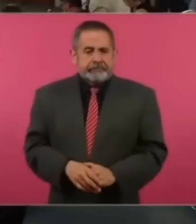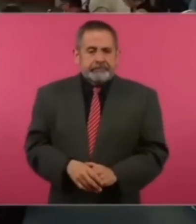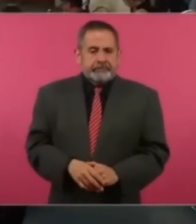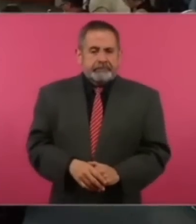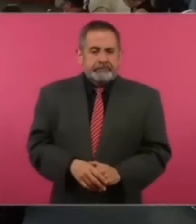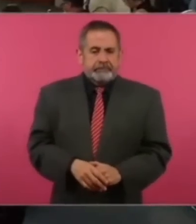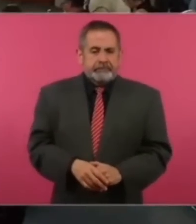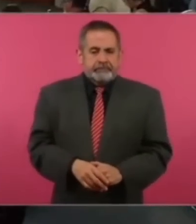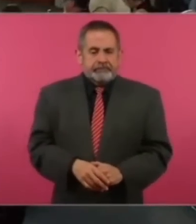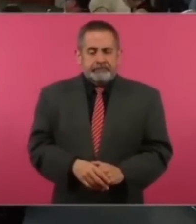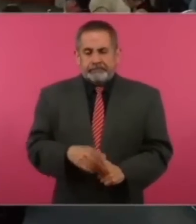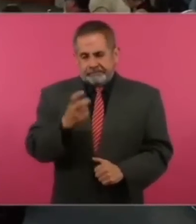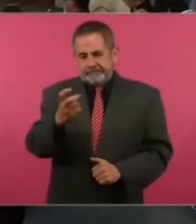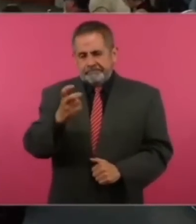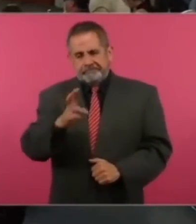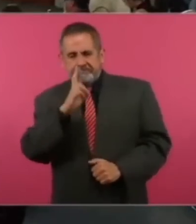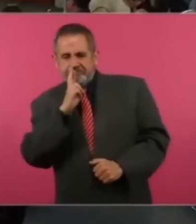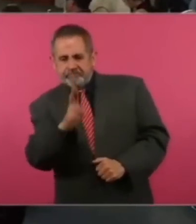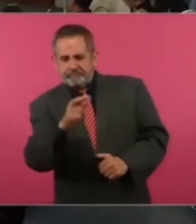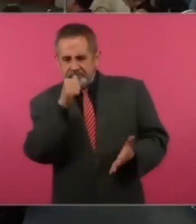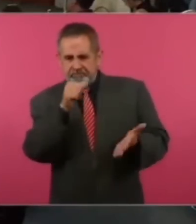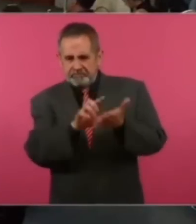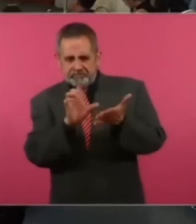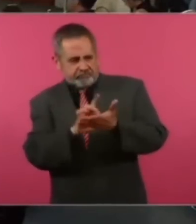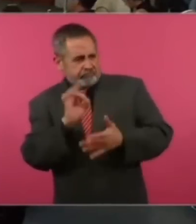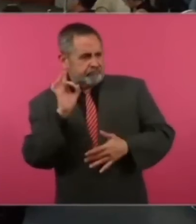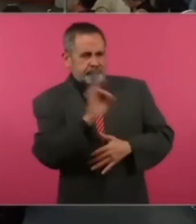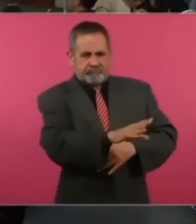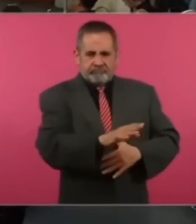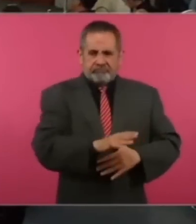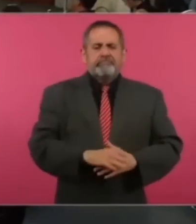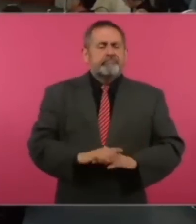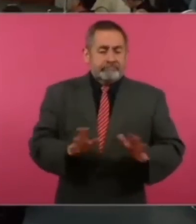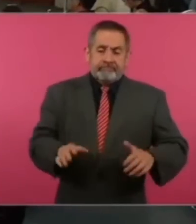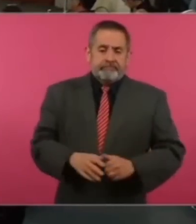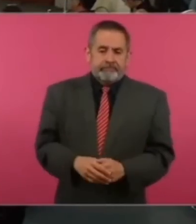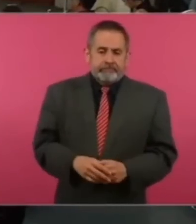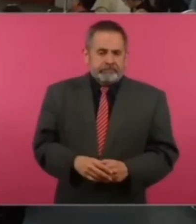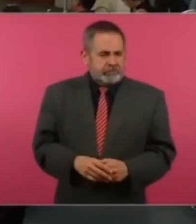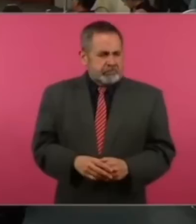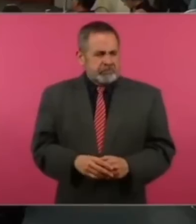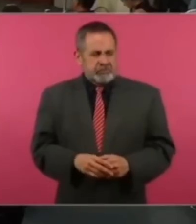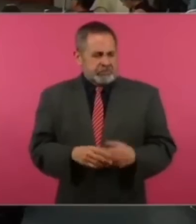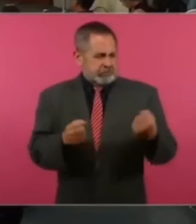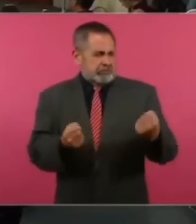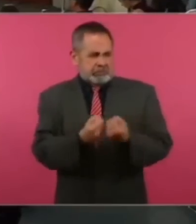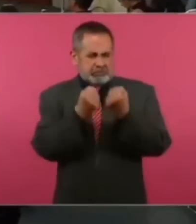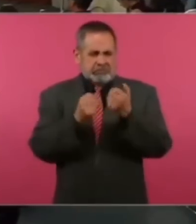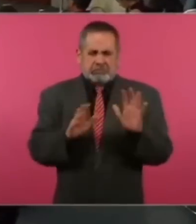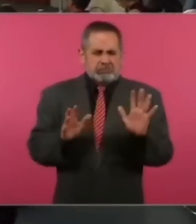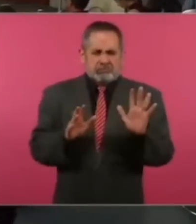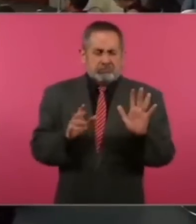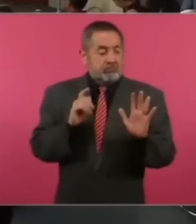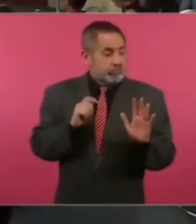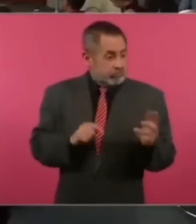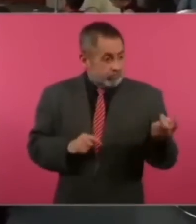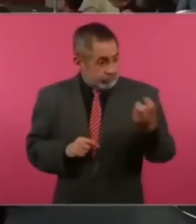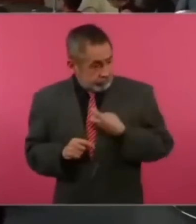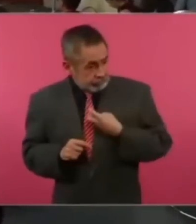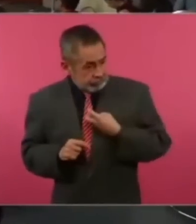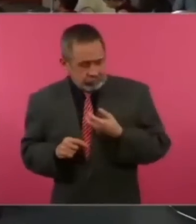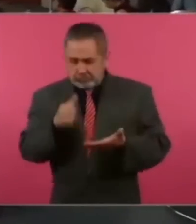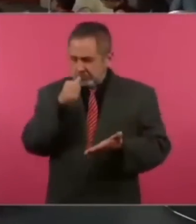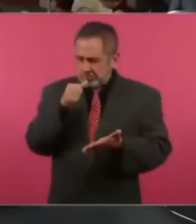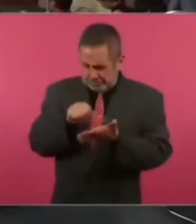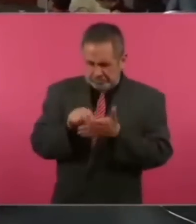Ya está la respuesta. Entonces, no es ningún pleito, es un